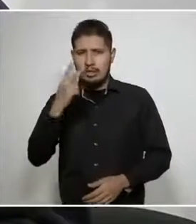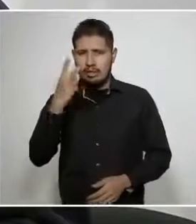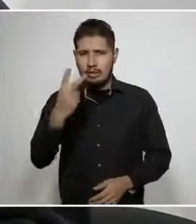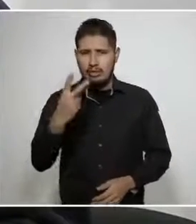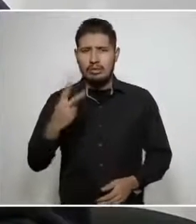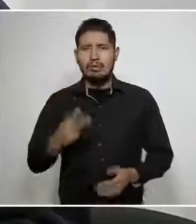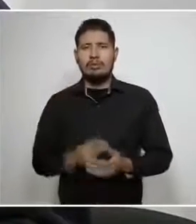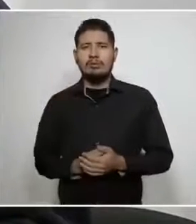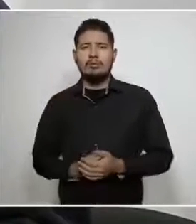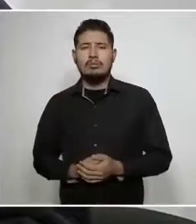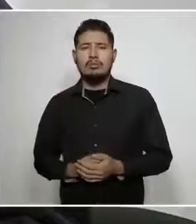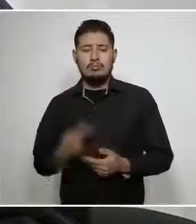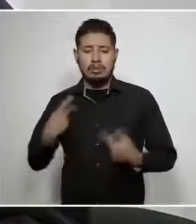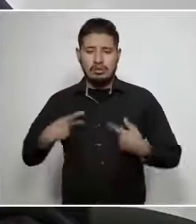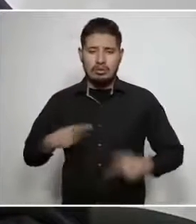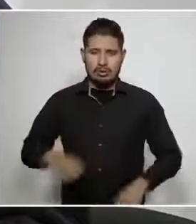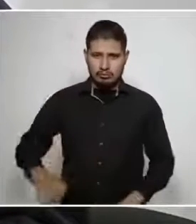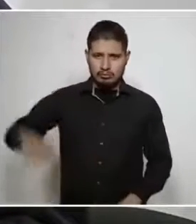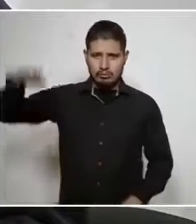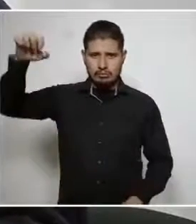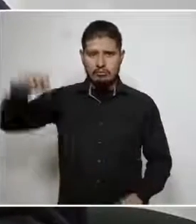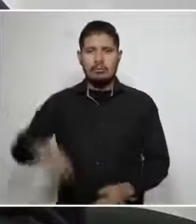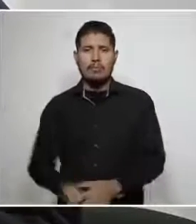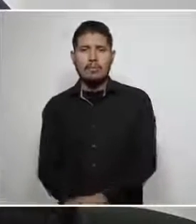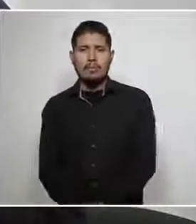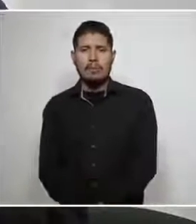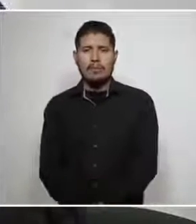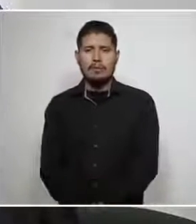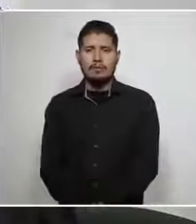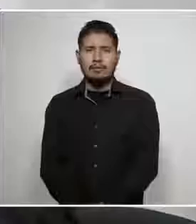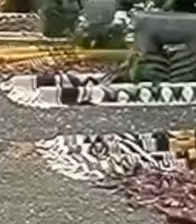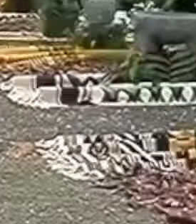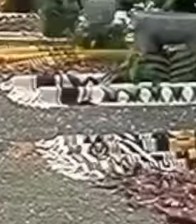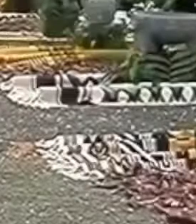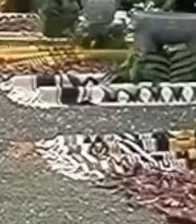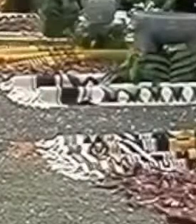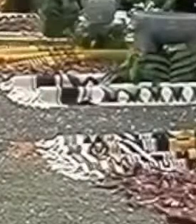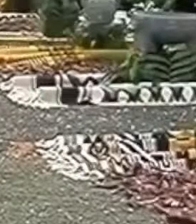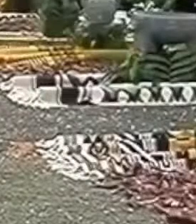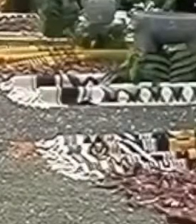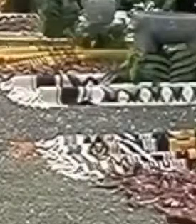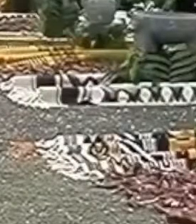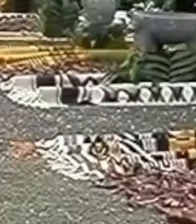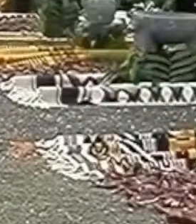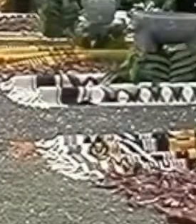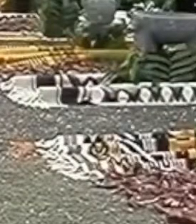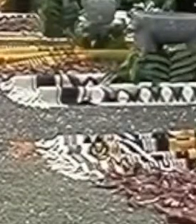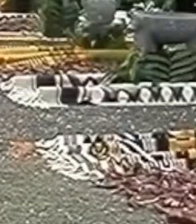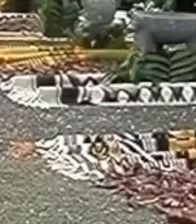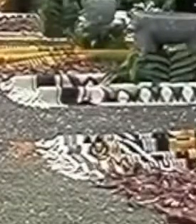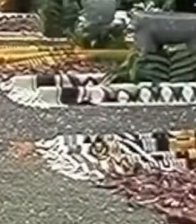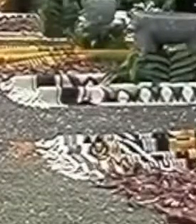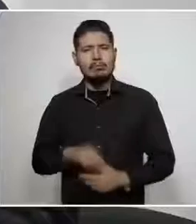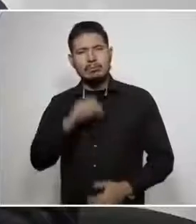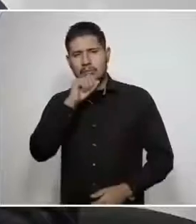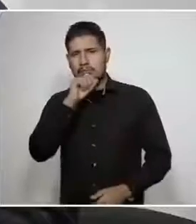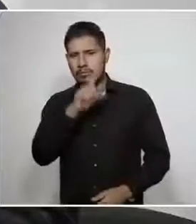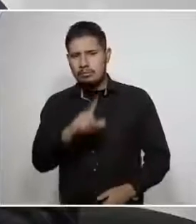131.692 adultos mayores que están recibiendo su pensión. Lo